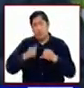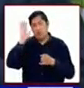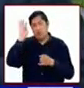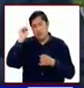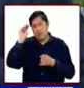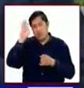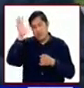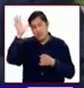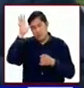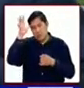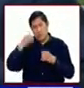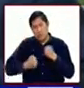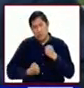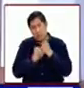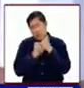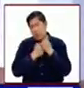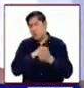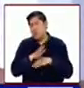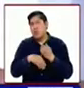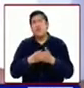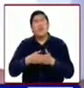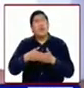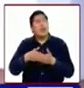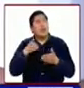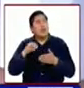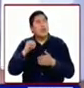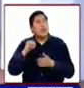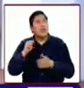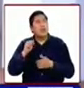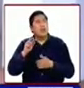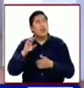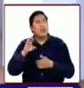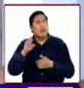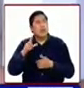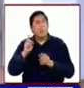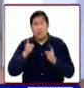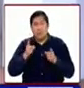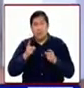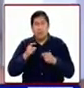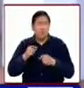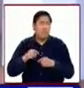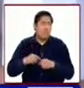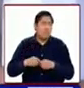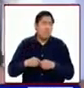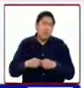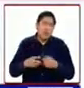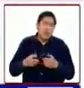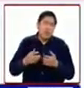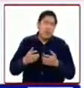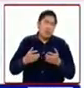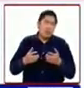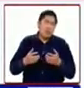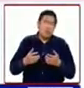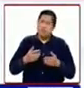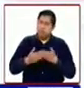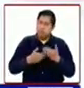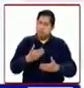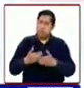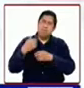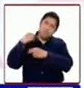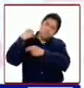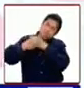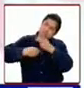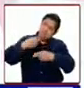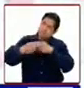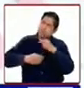último adiós a su padre, quien lo apoyó en todo momento. Antes que Marcelo surja, él siempre era el mismo Mauro Martins, entonces no deje ese